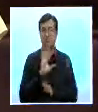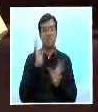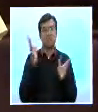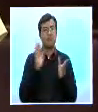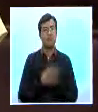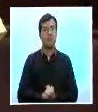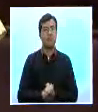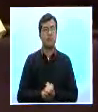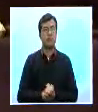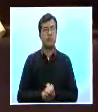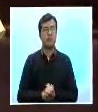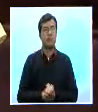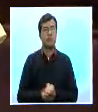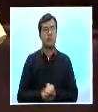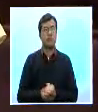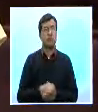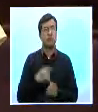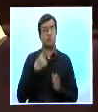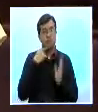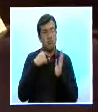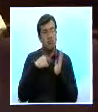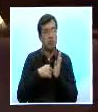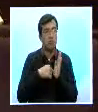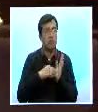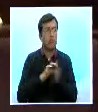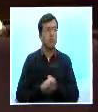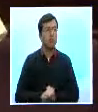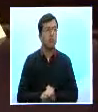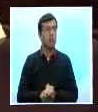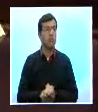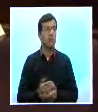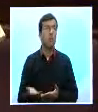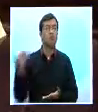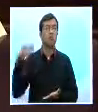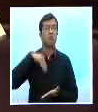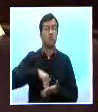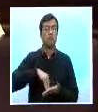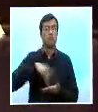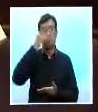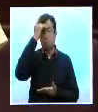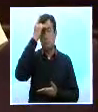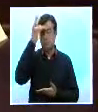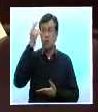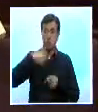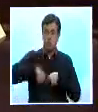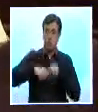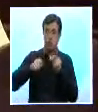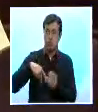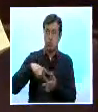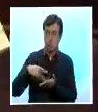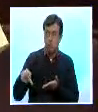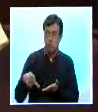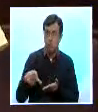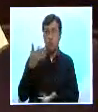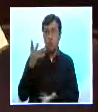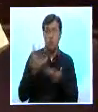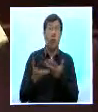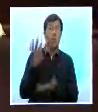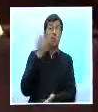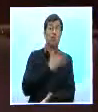salíamos por sujetos de que hagamos una reestructuración de deuda un convenio de pago si no hemos podido pagar